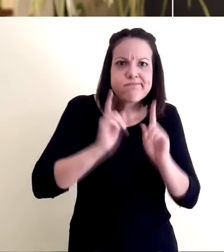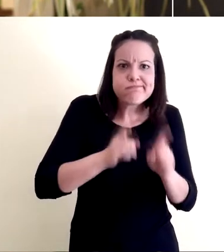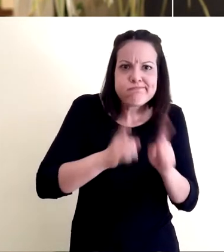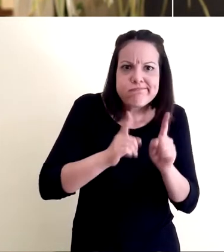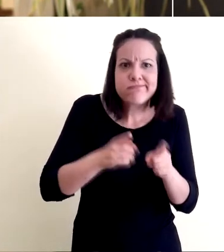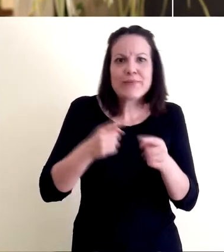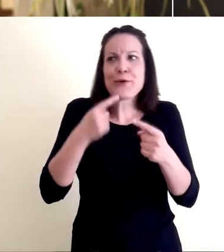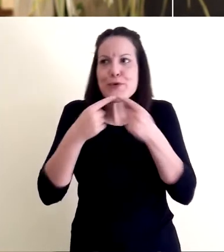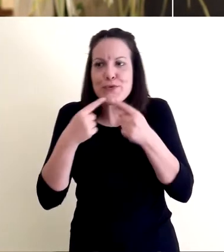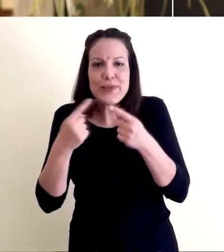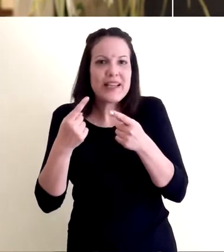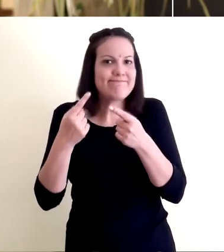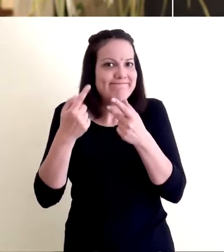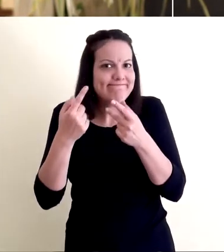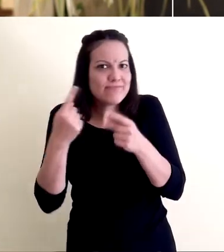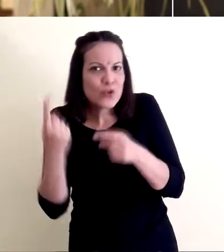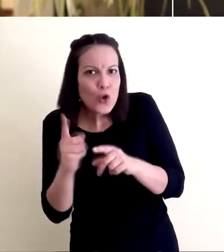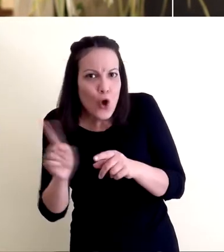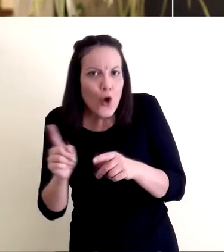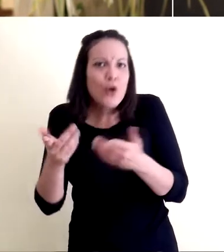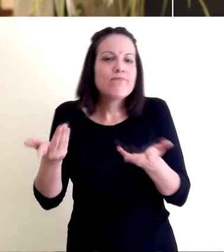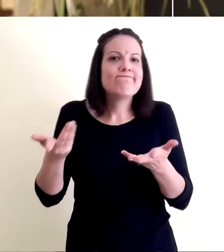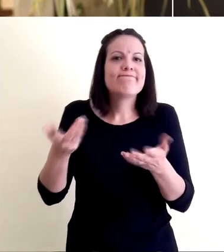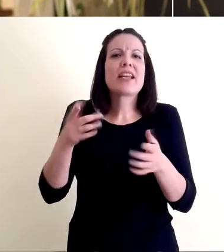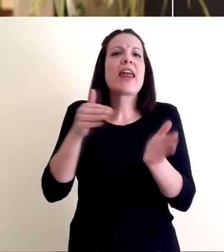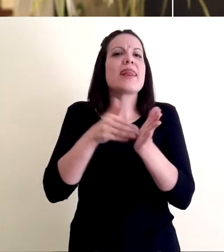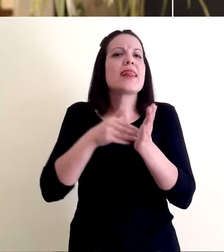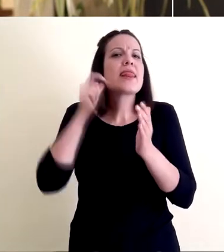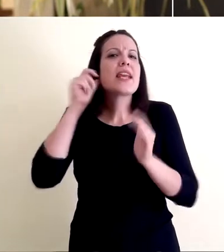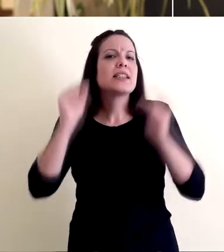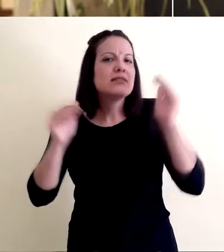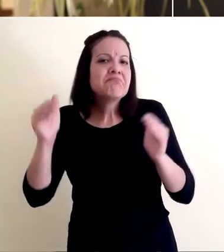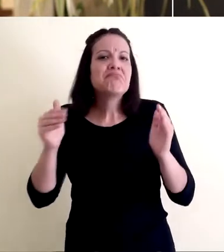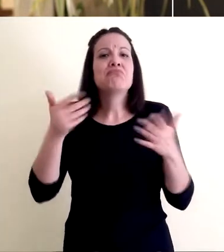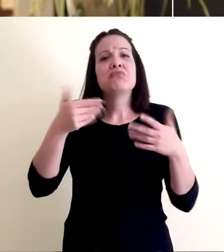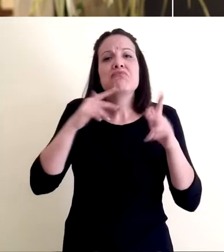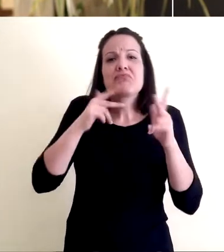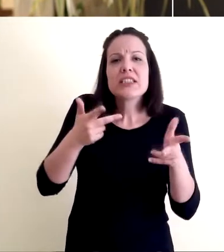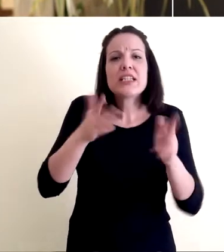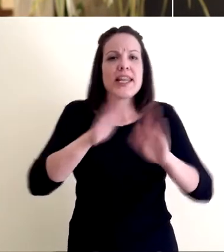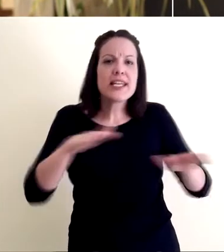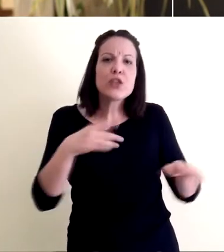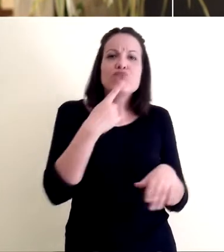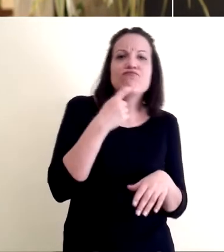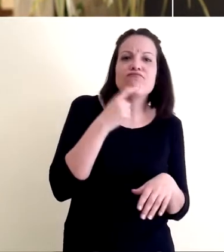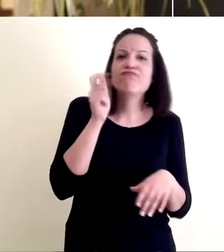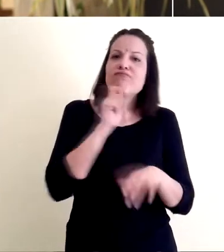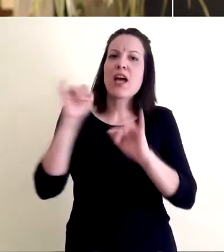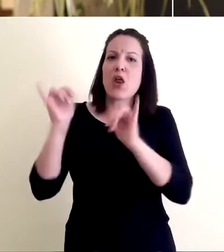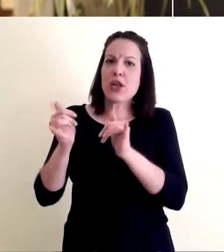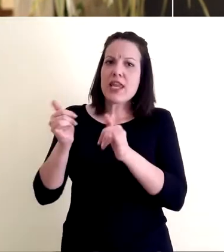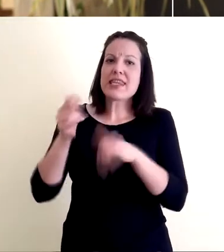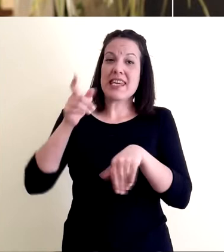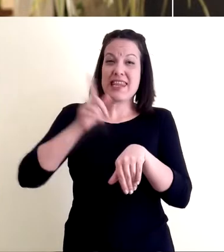Dependiendo de la franja etaria, porque uno dice niños, niñas y adolescentes y en términos evolutivos son tiempos muy,